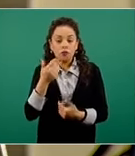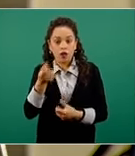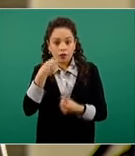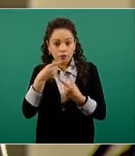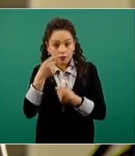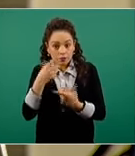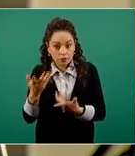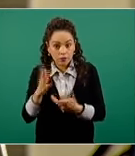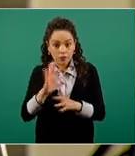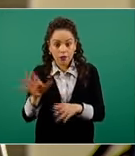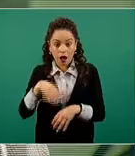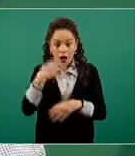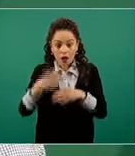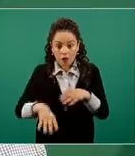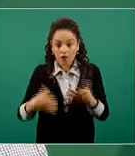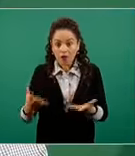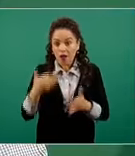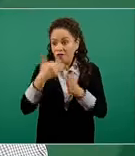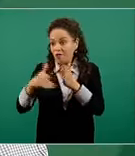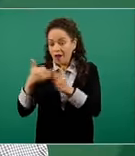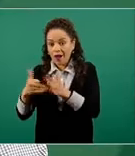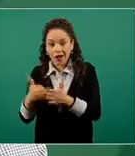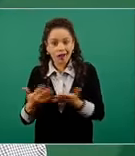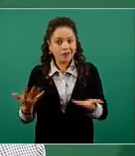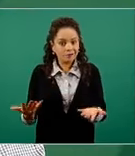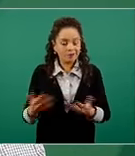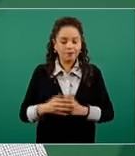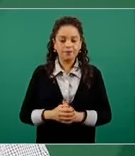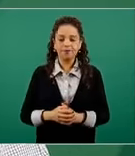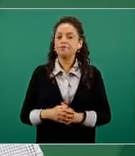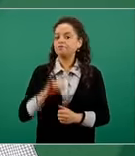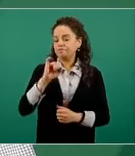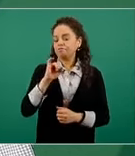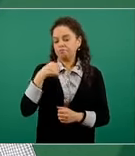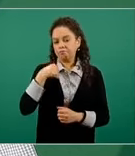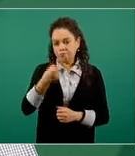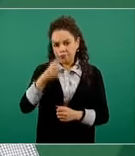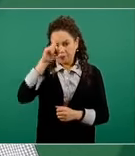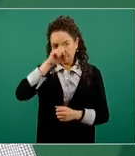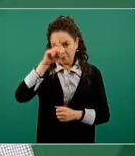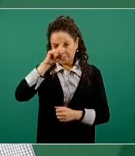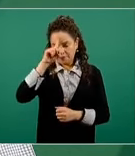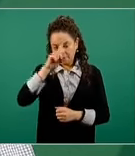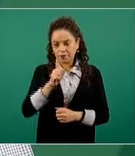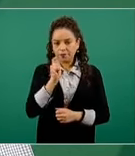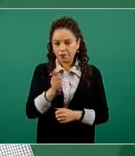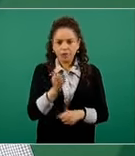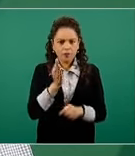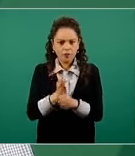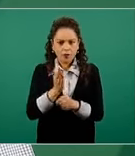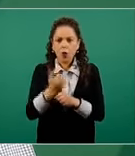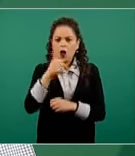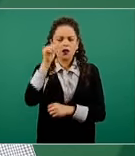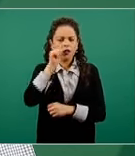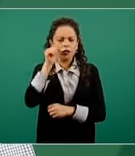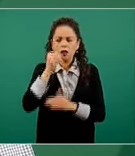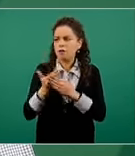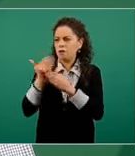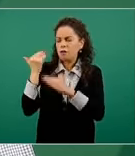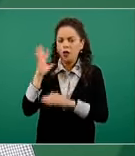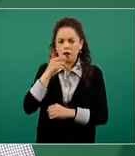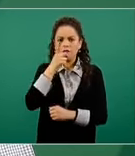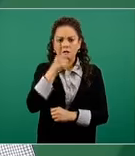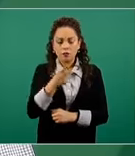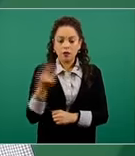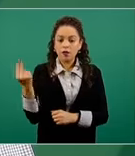bueno, ¿qué al respecto? Sí, la recomendación, yo creo que en este momento tiene que ser y siempre ha sido